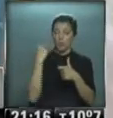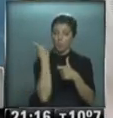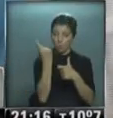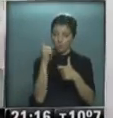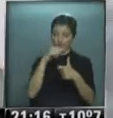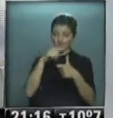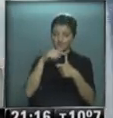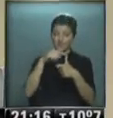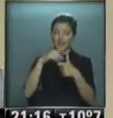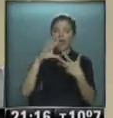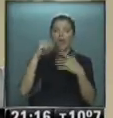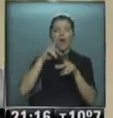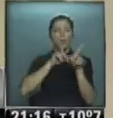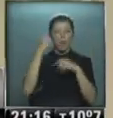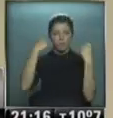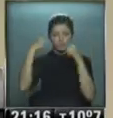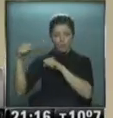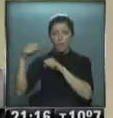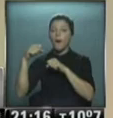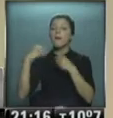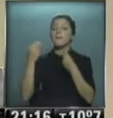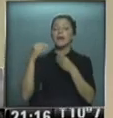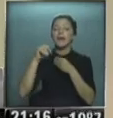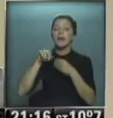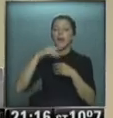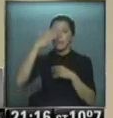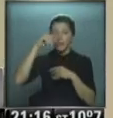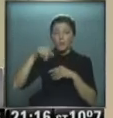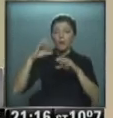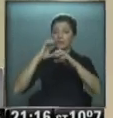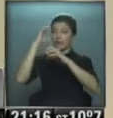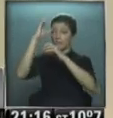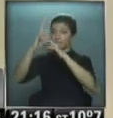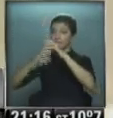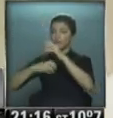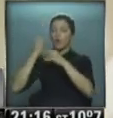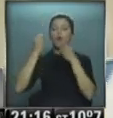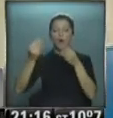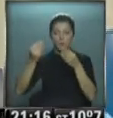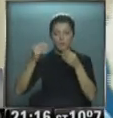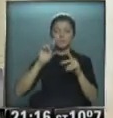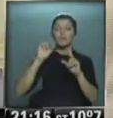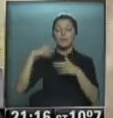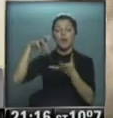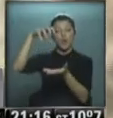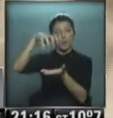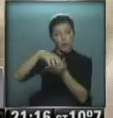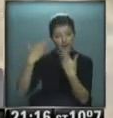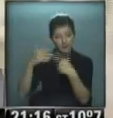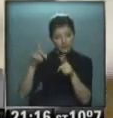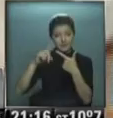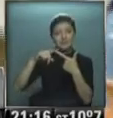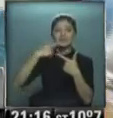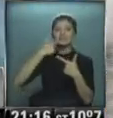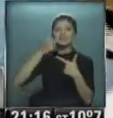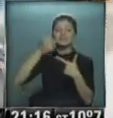las condiciones a que va a tener que experimentar en el espacio. Hay un centro que ella también inauguró, que se llama SEATSA.